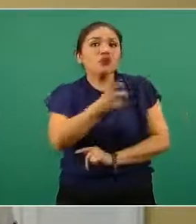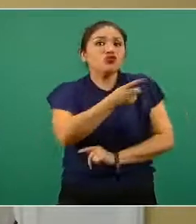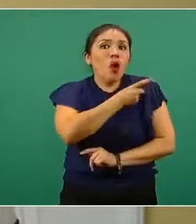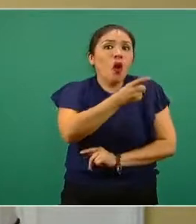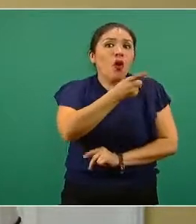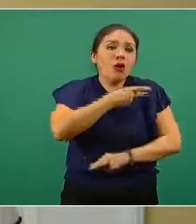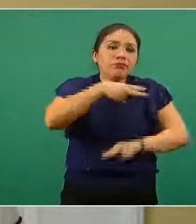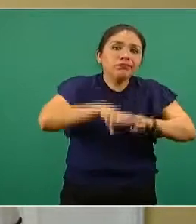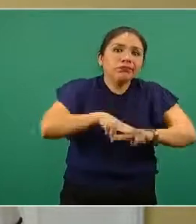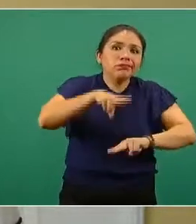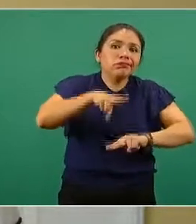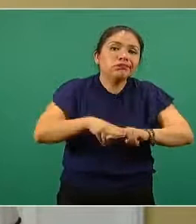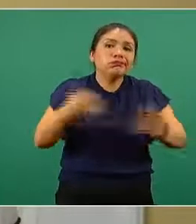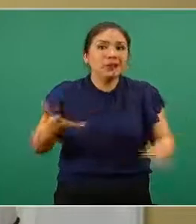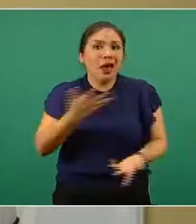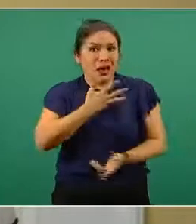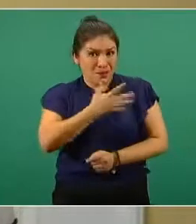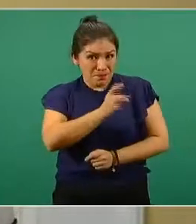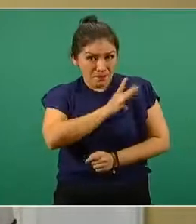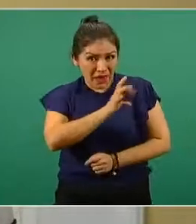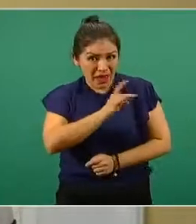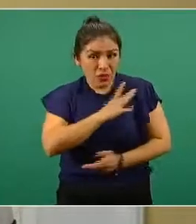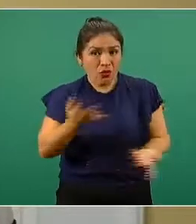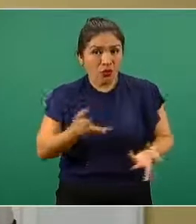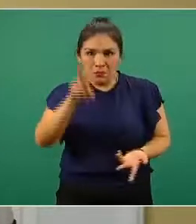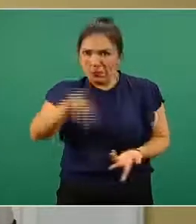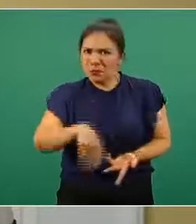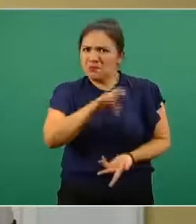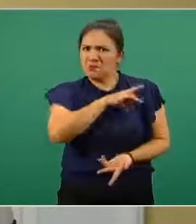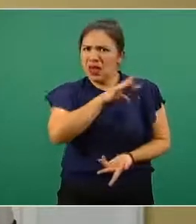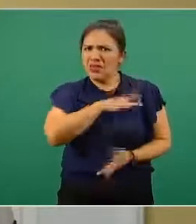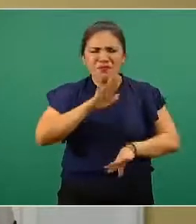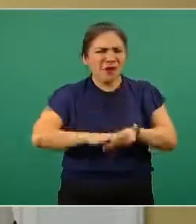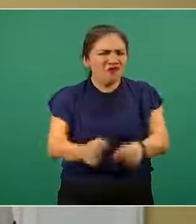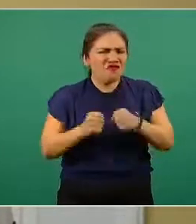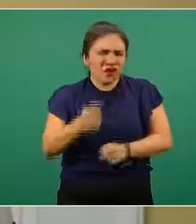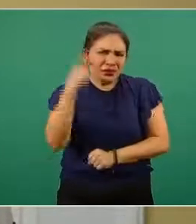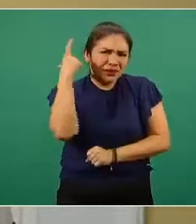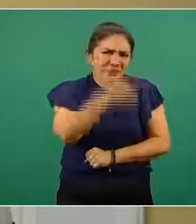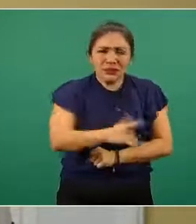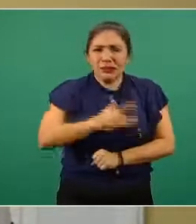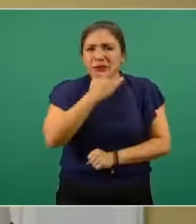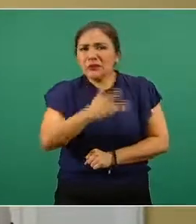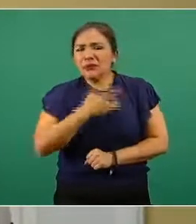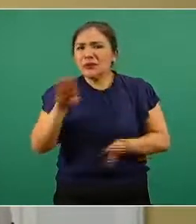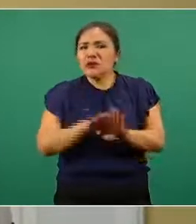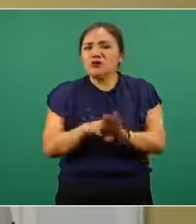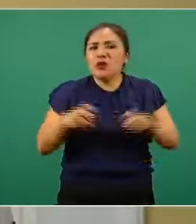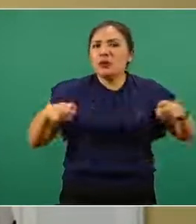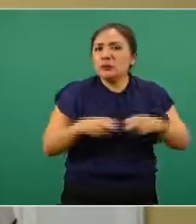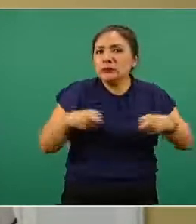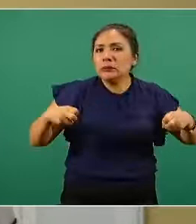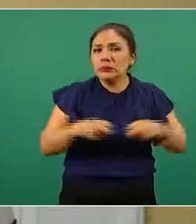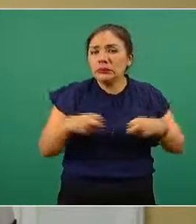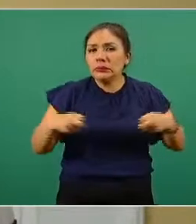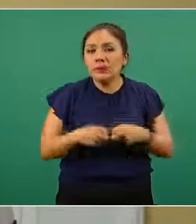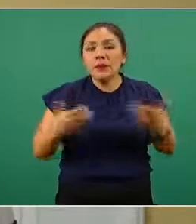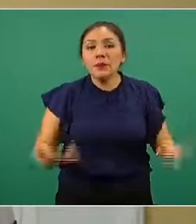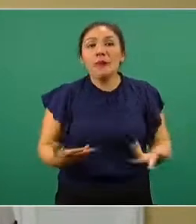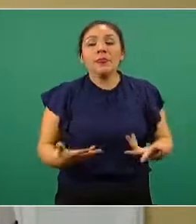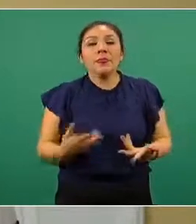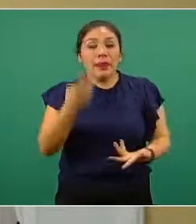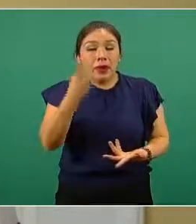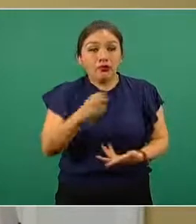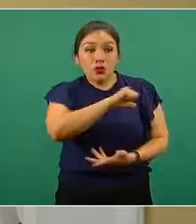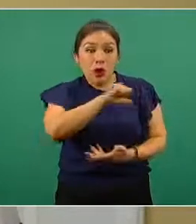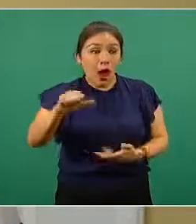solos. Tenemos miedo, los miedos son muy fuertes para nosotros, nos atacan los nervios y